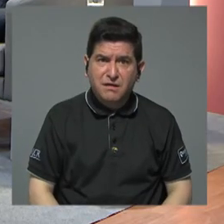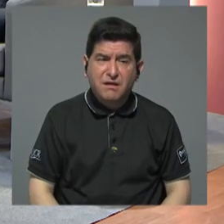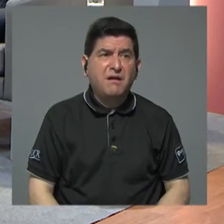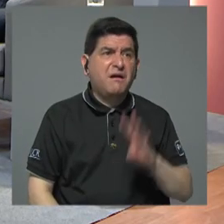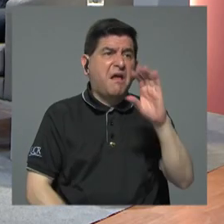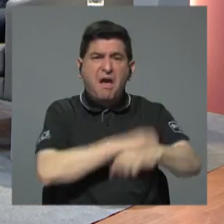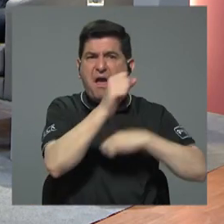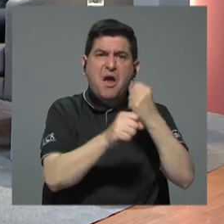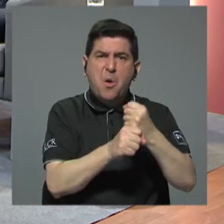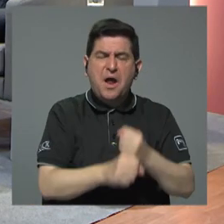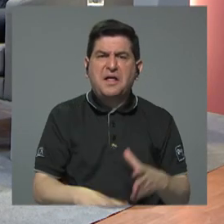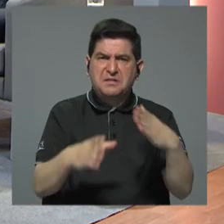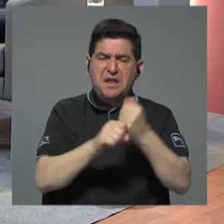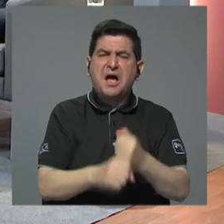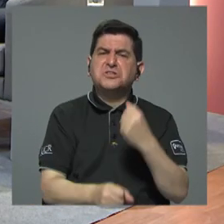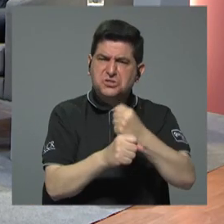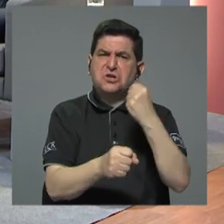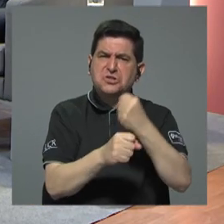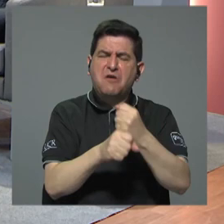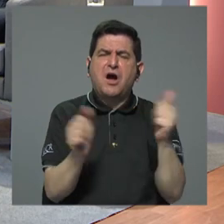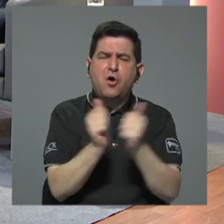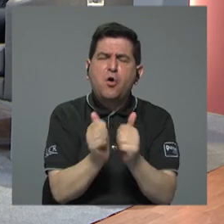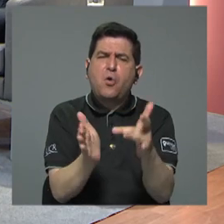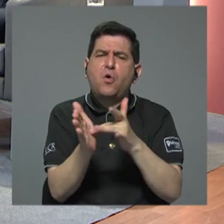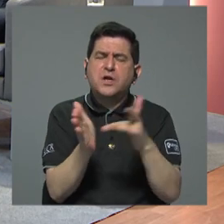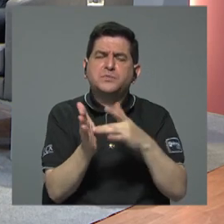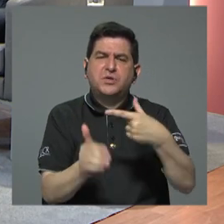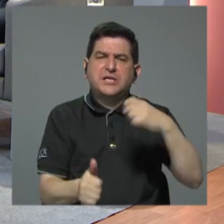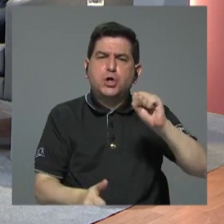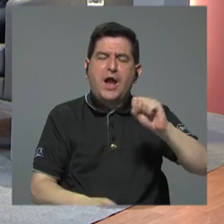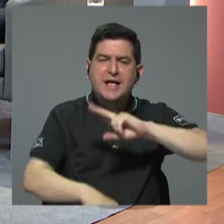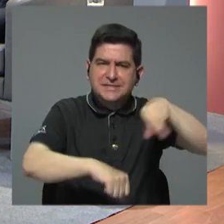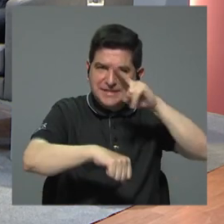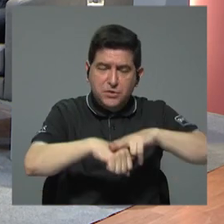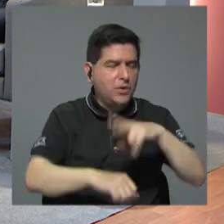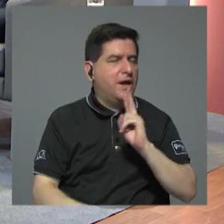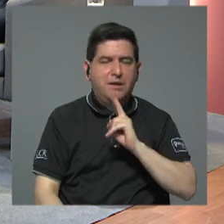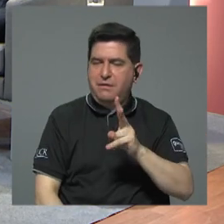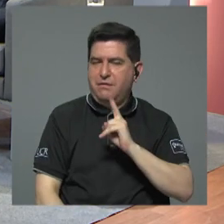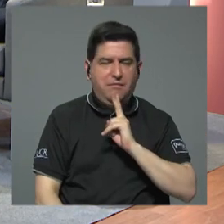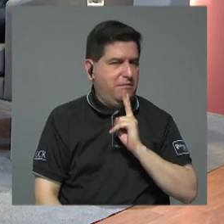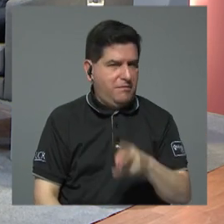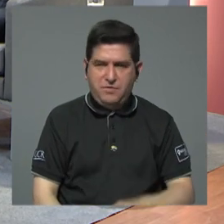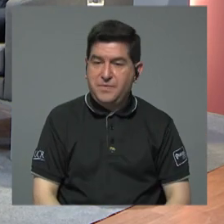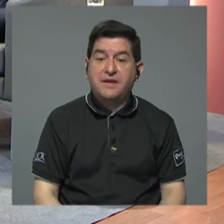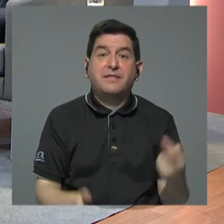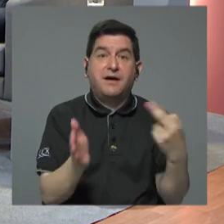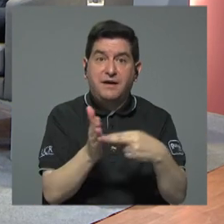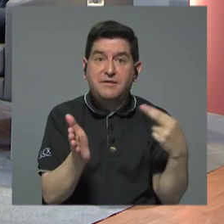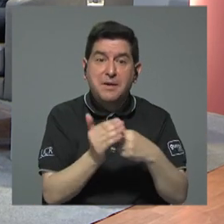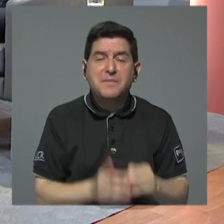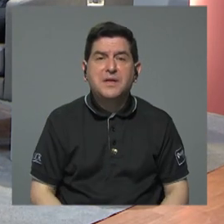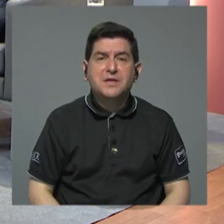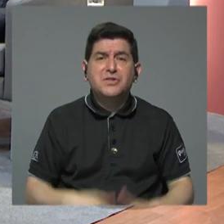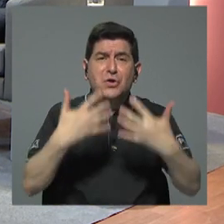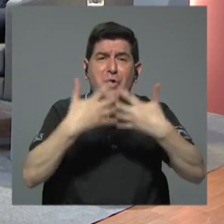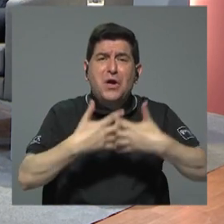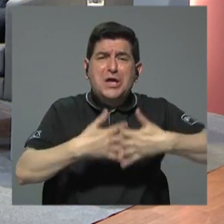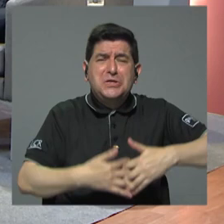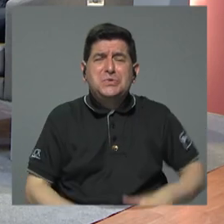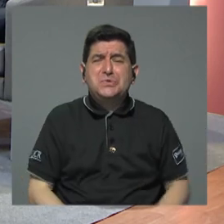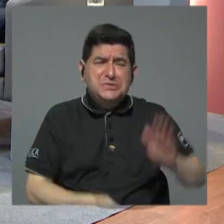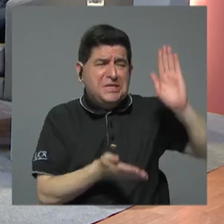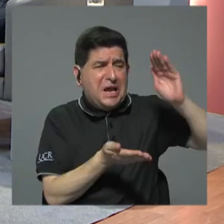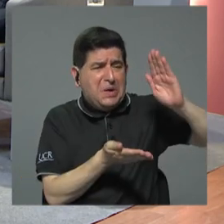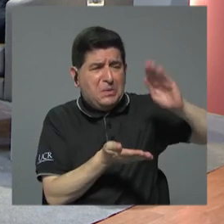aquí a 40 años vamos a generar muchos empleos con la extracción del gas natural, que no es cierto eso, porque, repito, es una industria en decadencia,